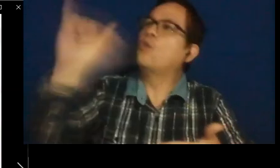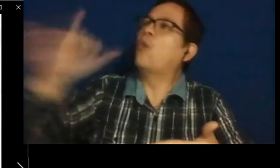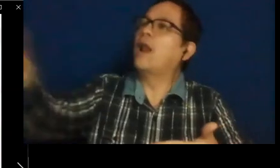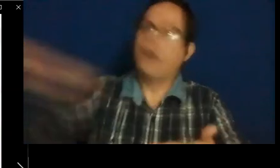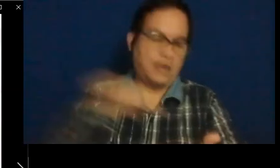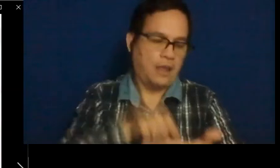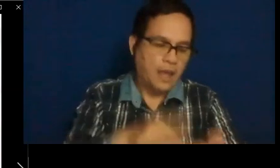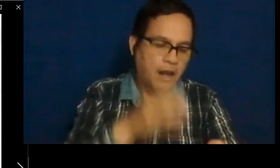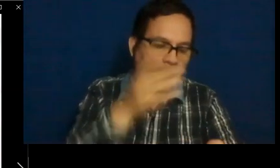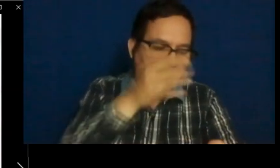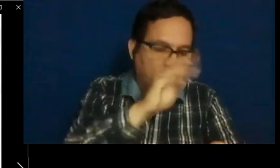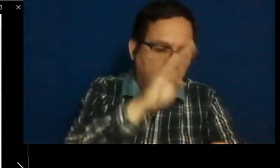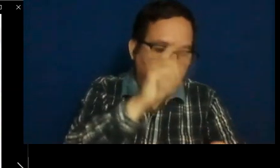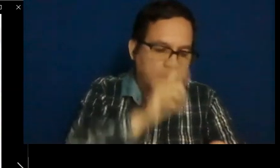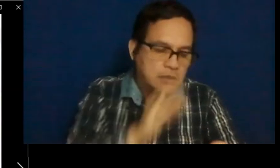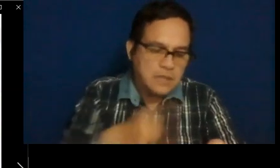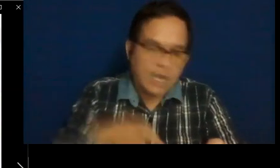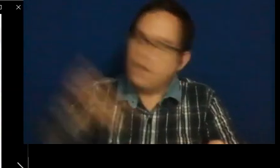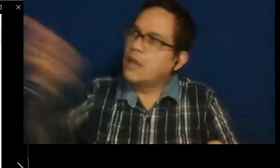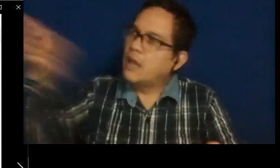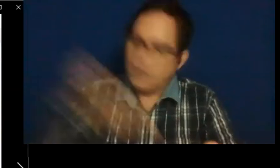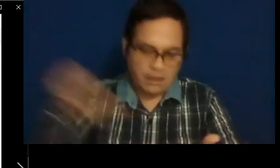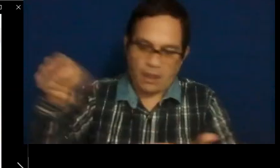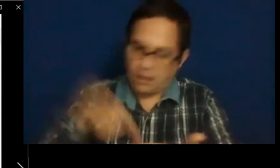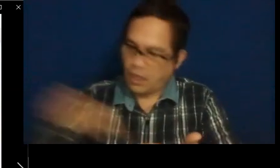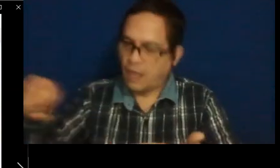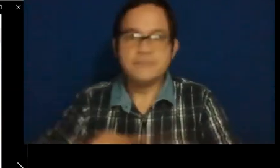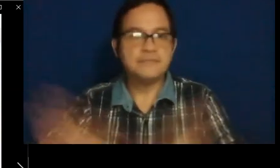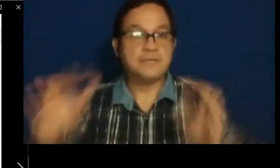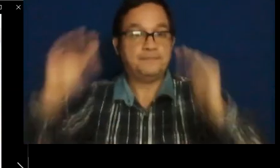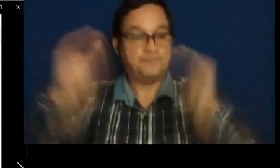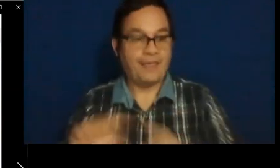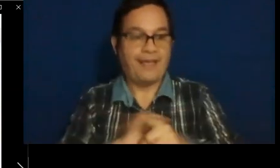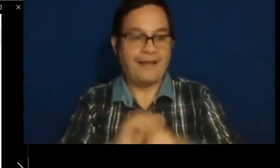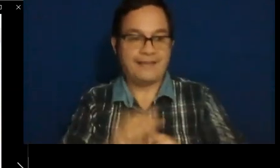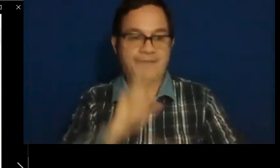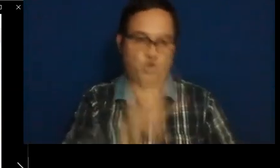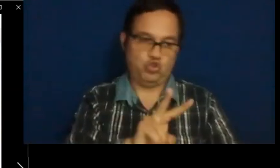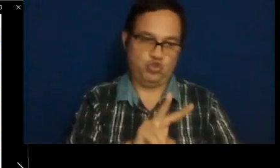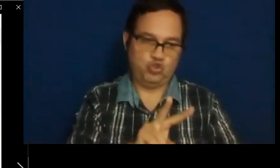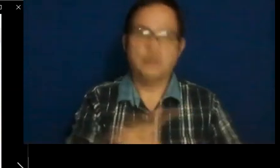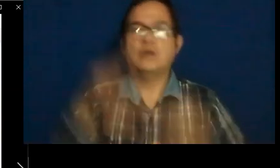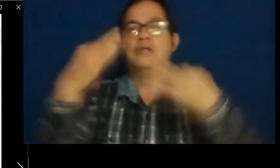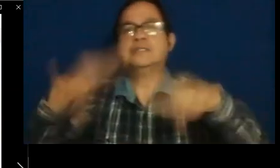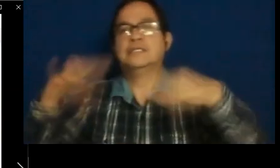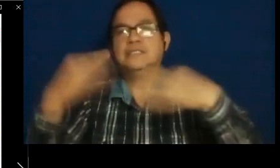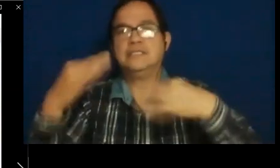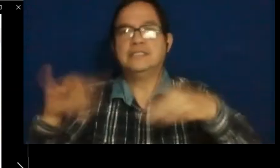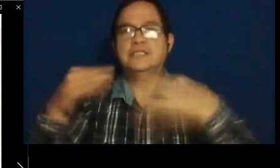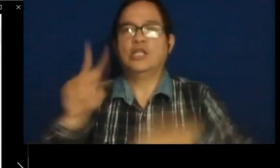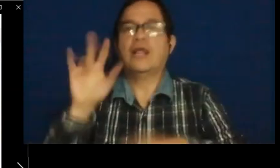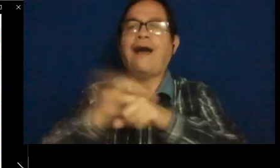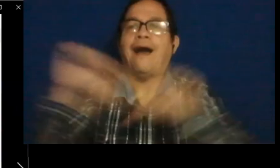primer punto, ¿listo? En la primera actividad. Ahora, para la actividad 2, vamos a hacer algo similar. ¿Qué es lo que